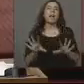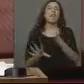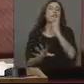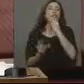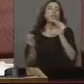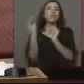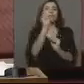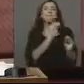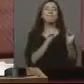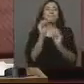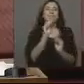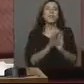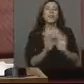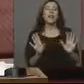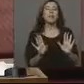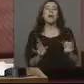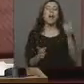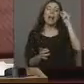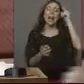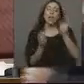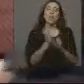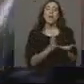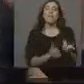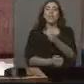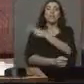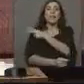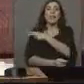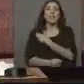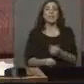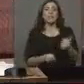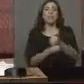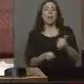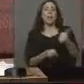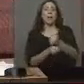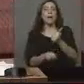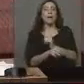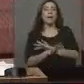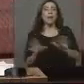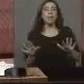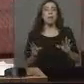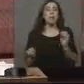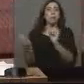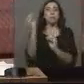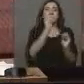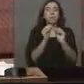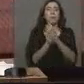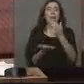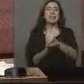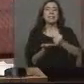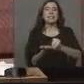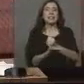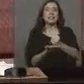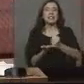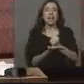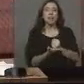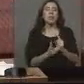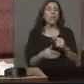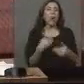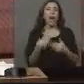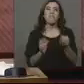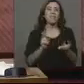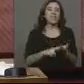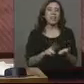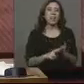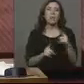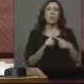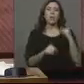la creación de cargos y jefaturas en la Paraje Público abultamiento de la burocracia que que avance real en cuanto a